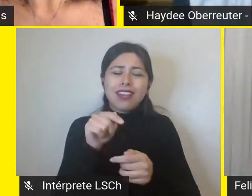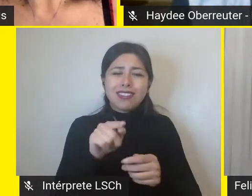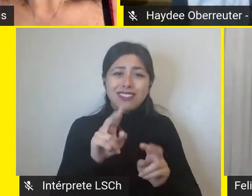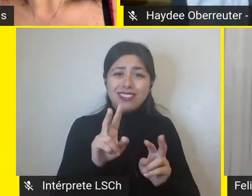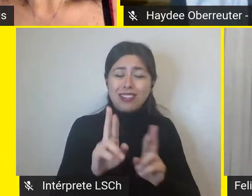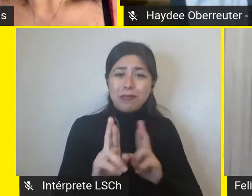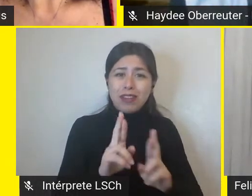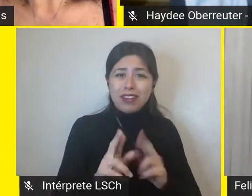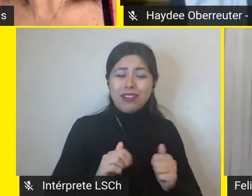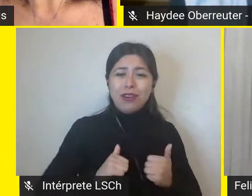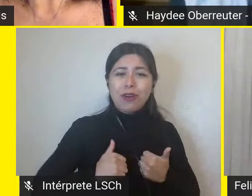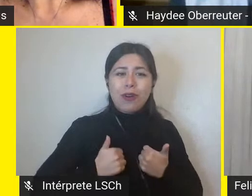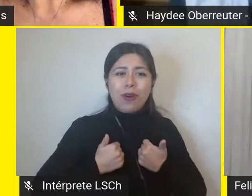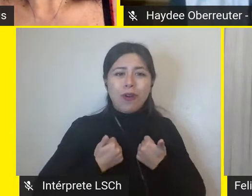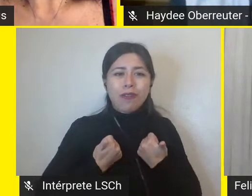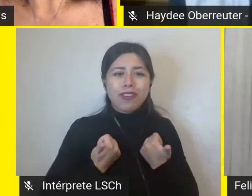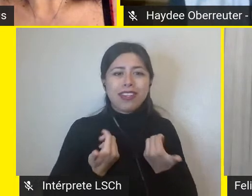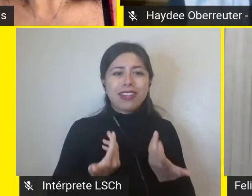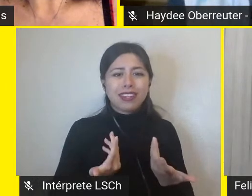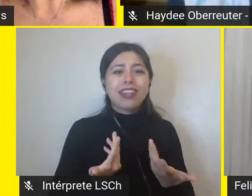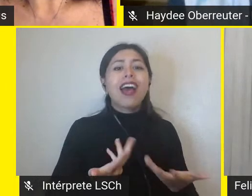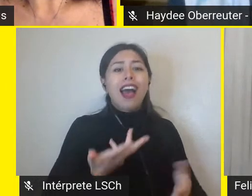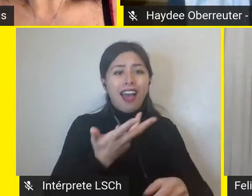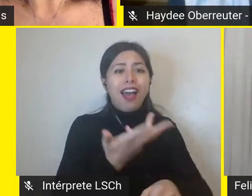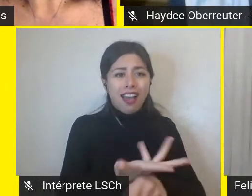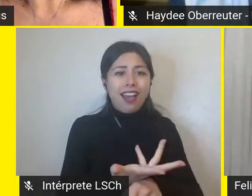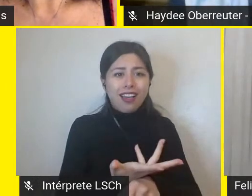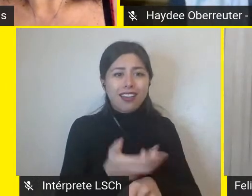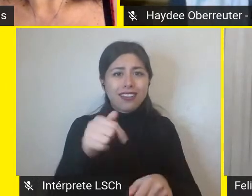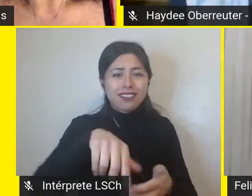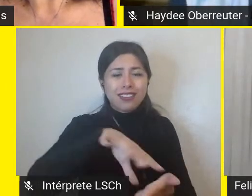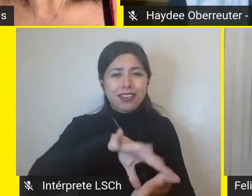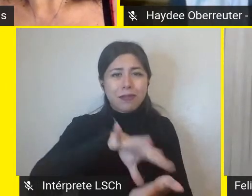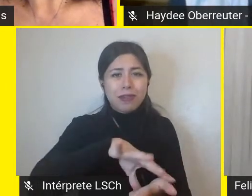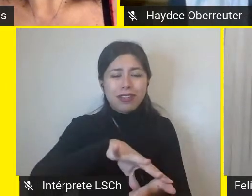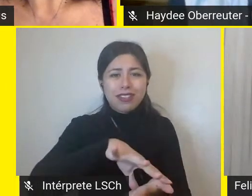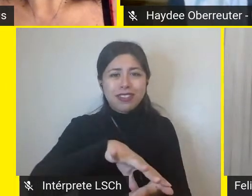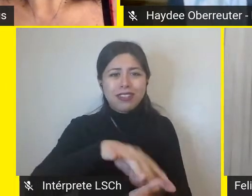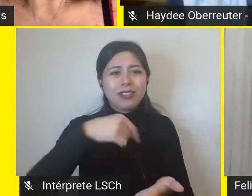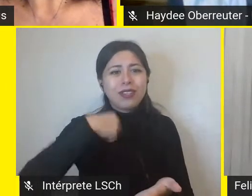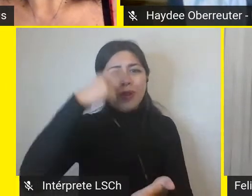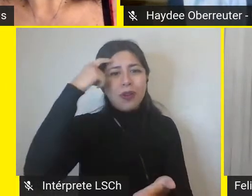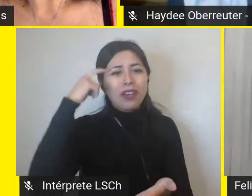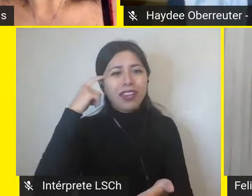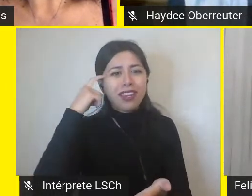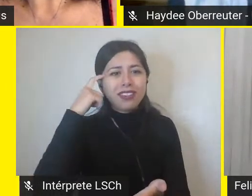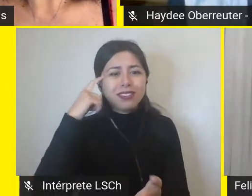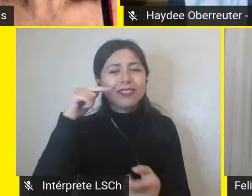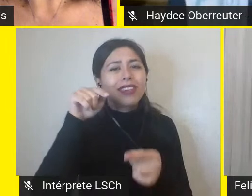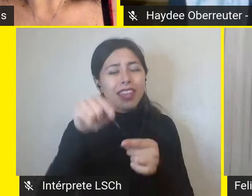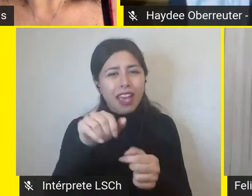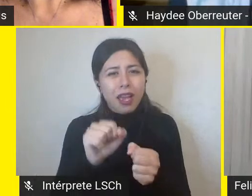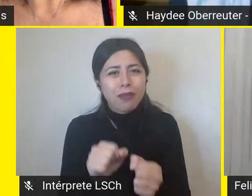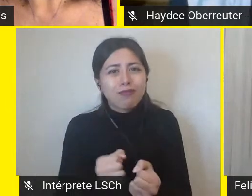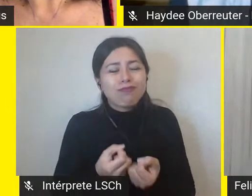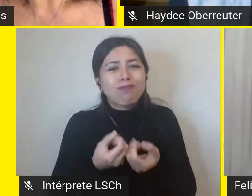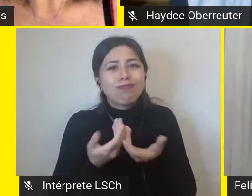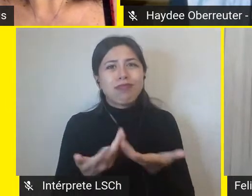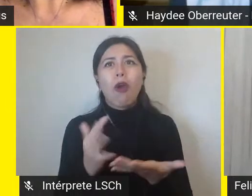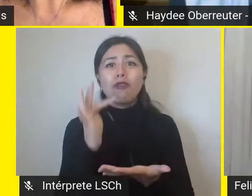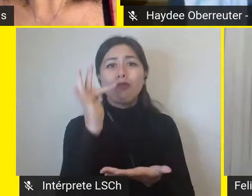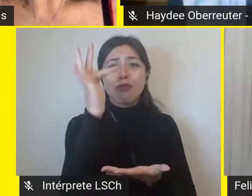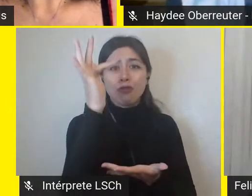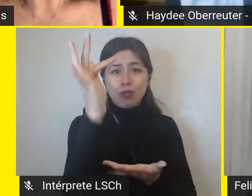todo, se da, existe, está en este país, y creo que de ahí pueden salir los futuros nuevos roles